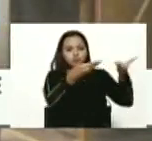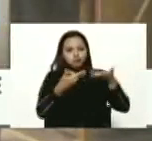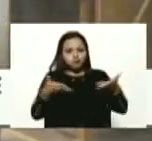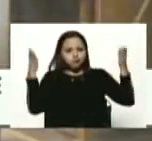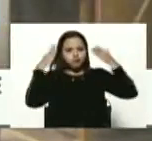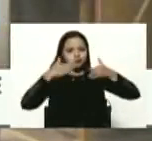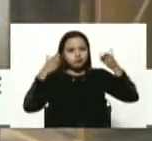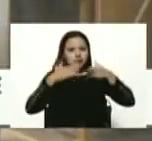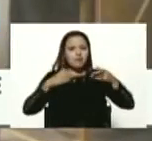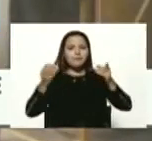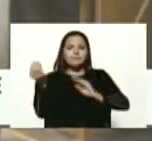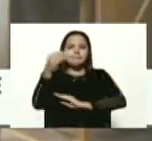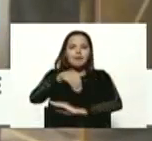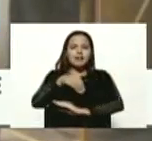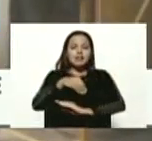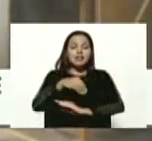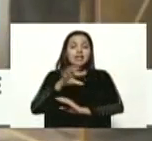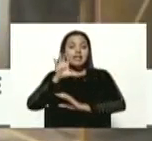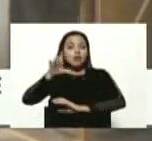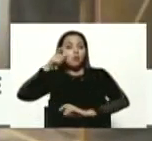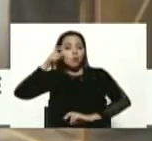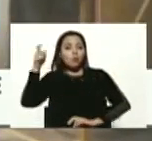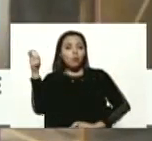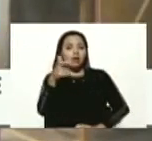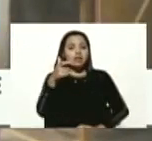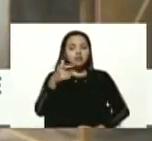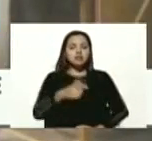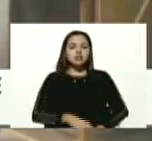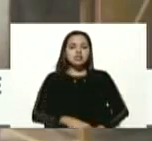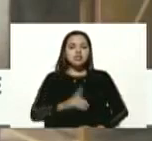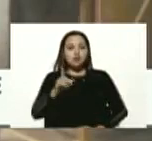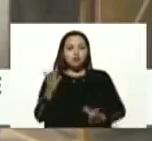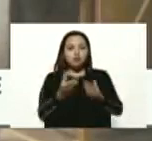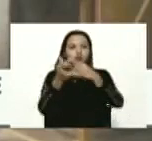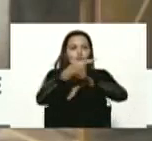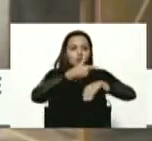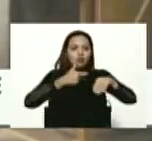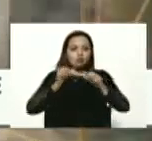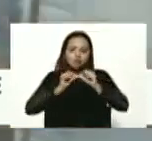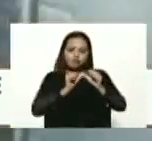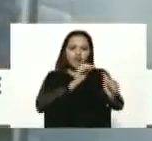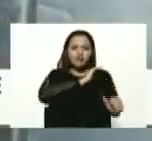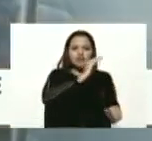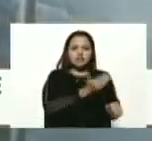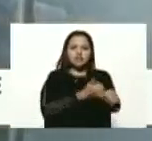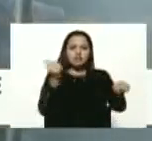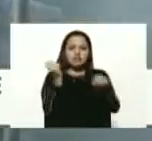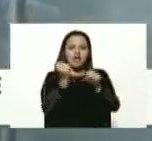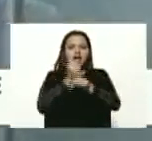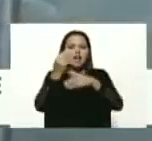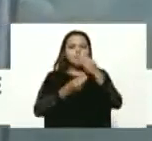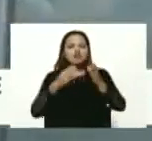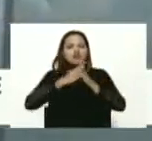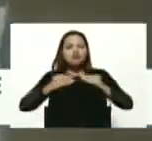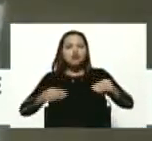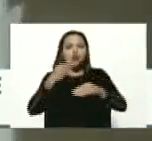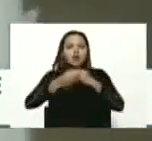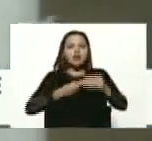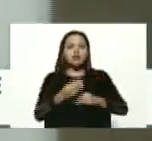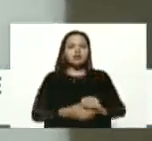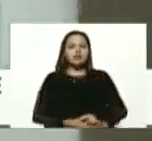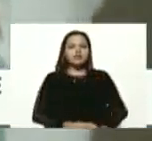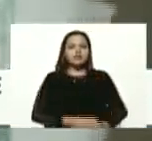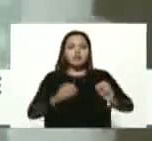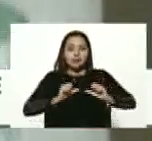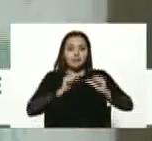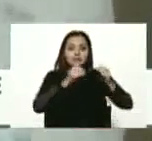y, por supuesto, en nuestro estado Guárico, de nuestro gobernador José Vázquez, para seguir fortificando la producción en todo el aparato productivo, desde el